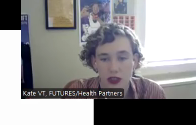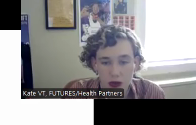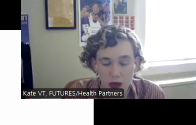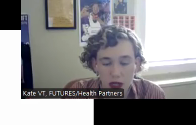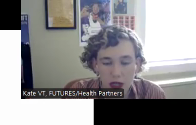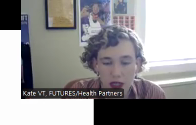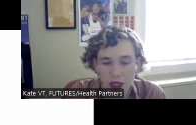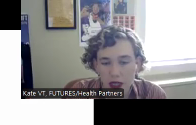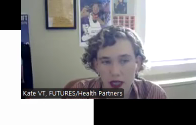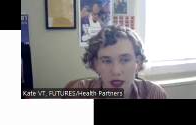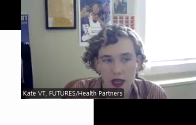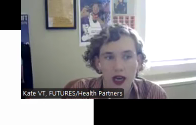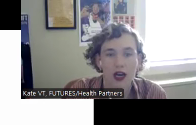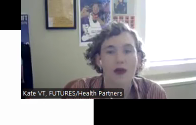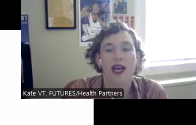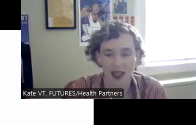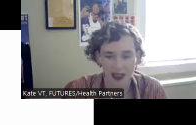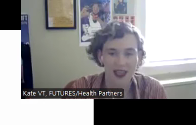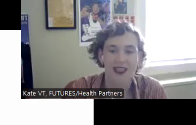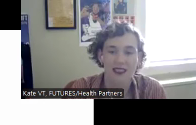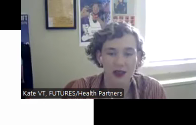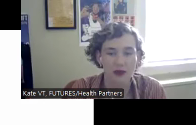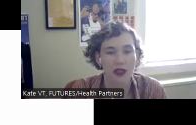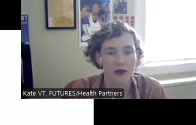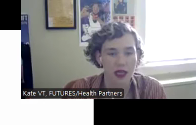apoyen de mejor manera a los sobrevivientes,